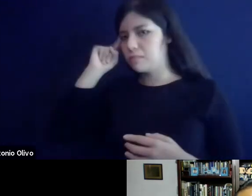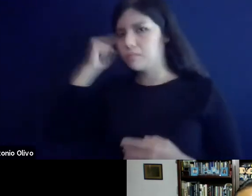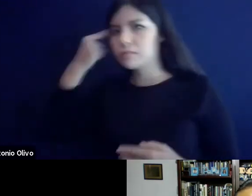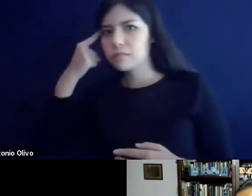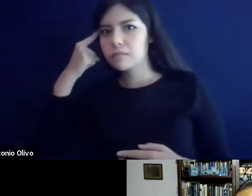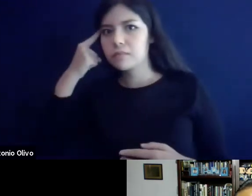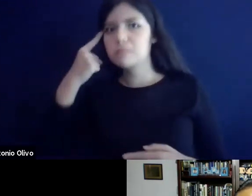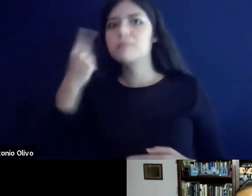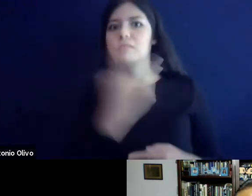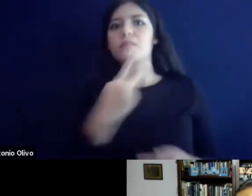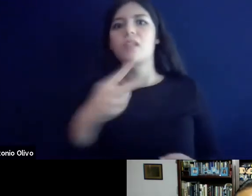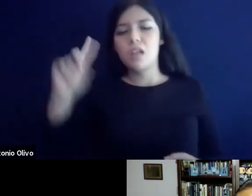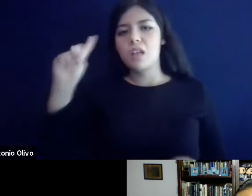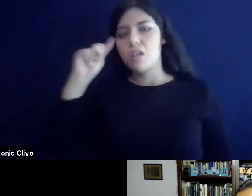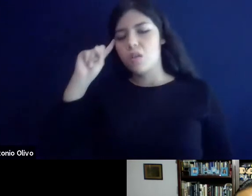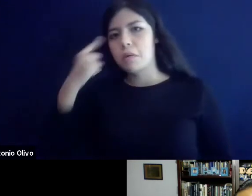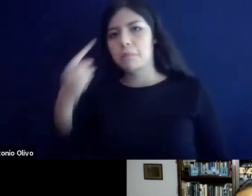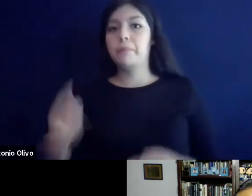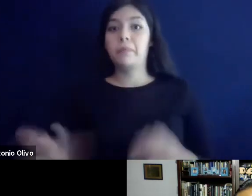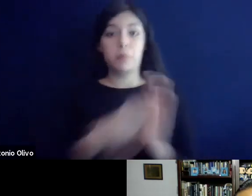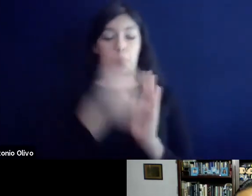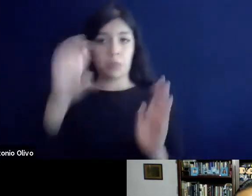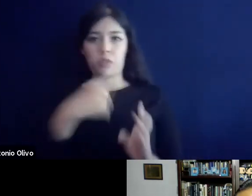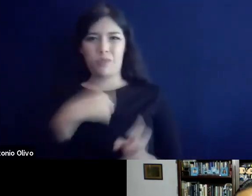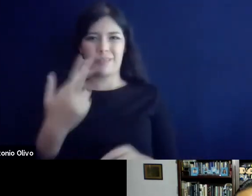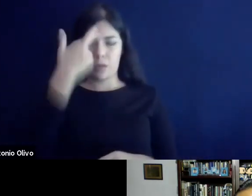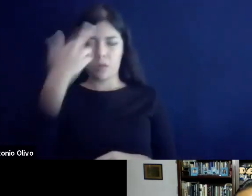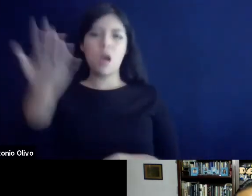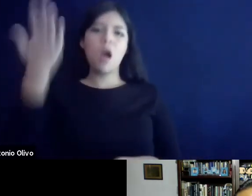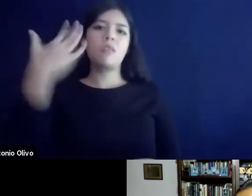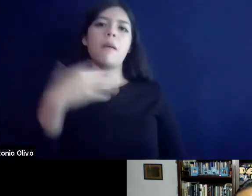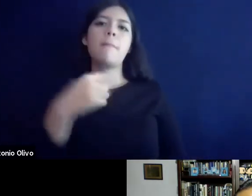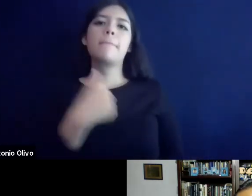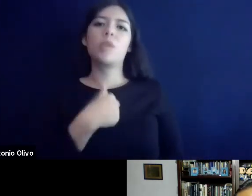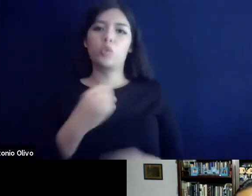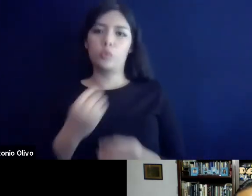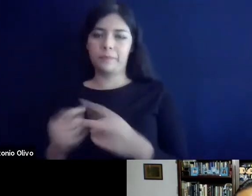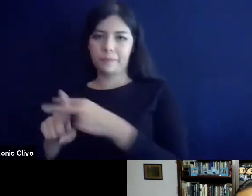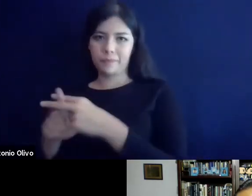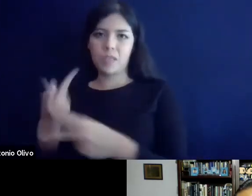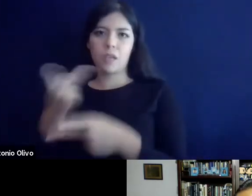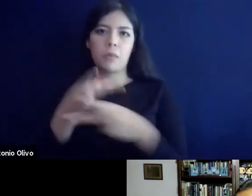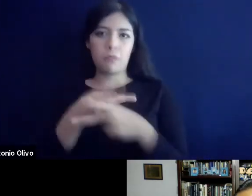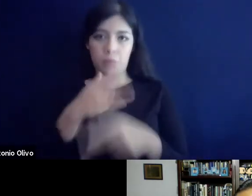mi papá cuando pasé de la secundaria a la prepa, dijo, tú ya no vas a